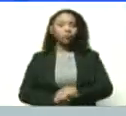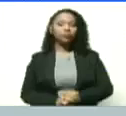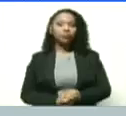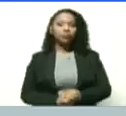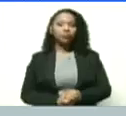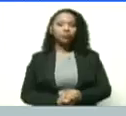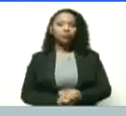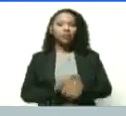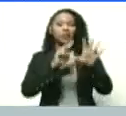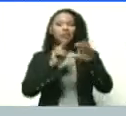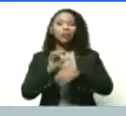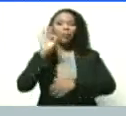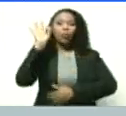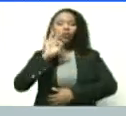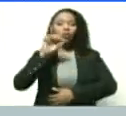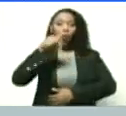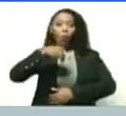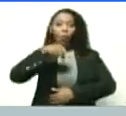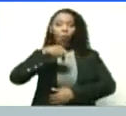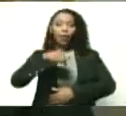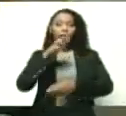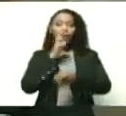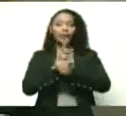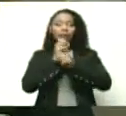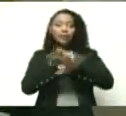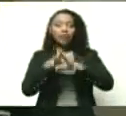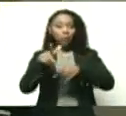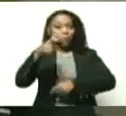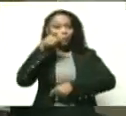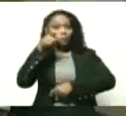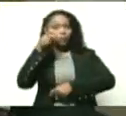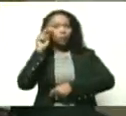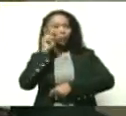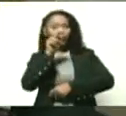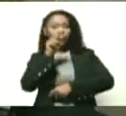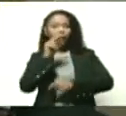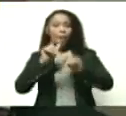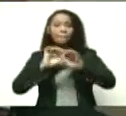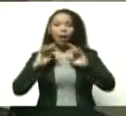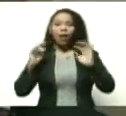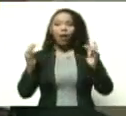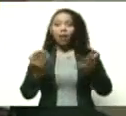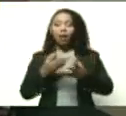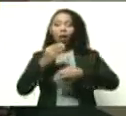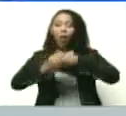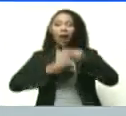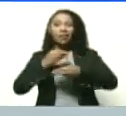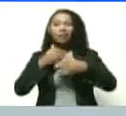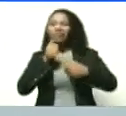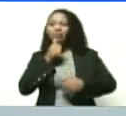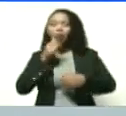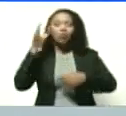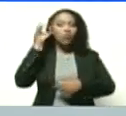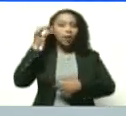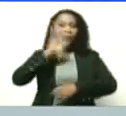El 70% hoy de la red de vigilancia genómica para la pandemia lo hacen mujeres de